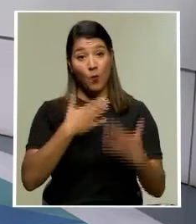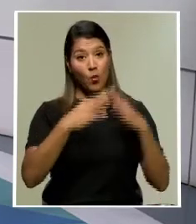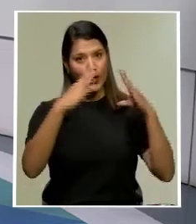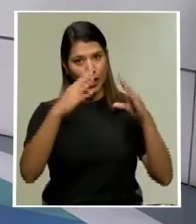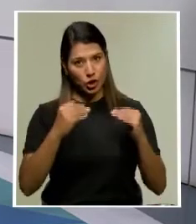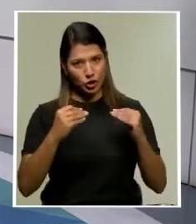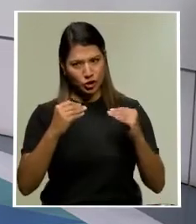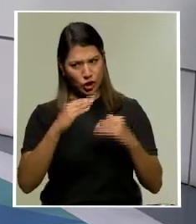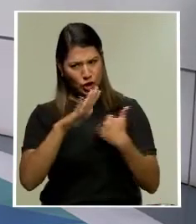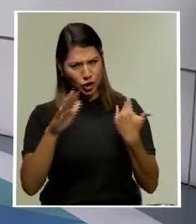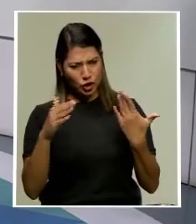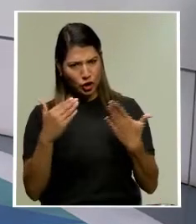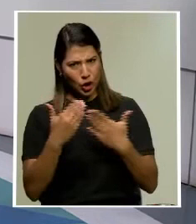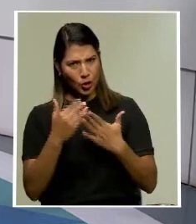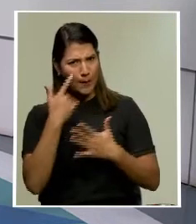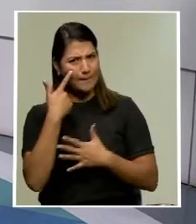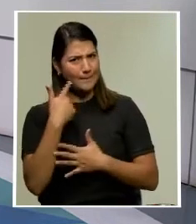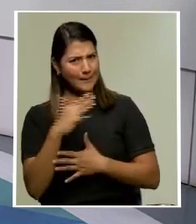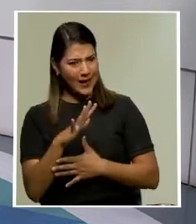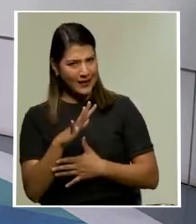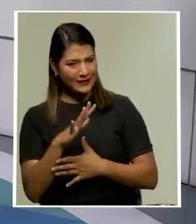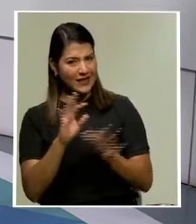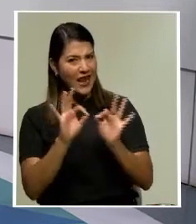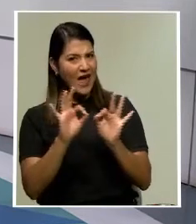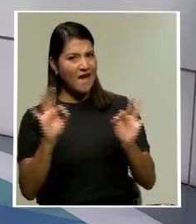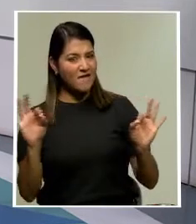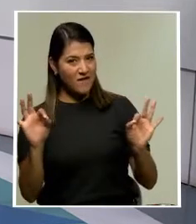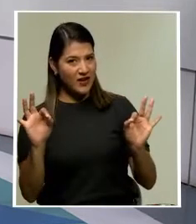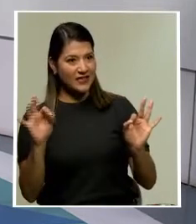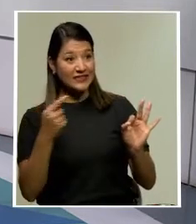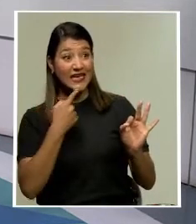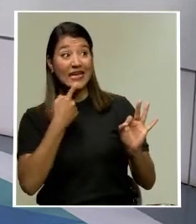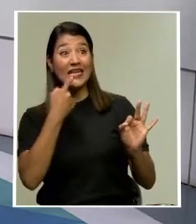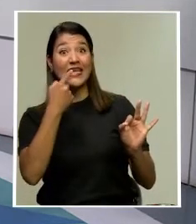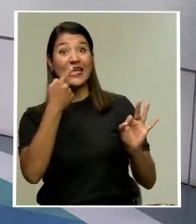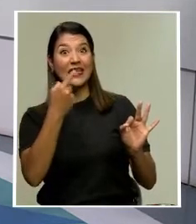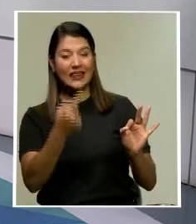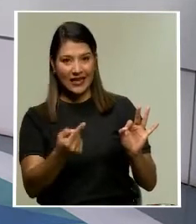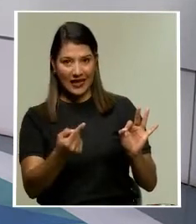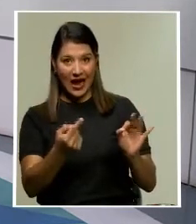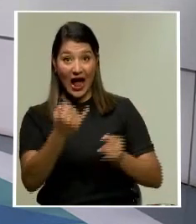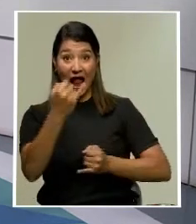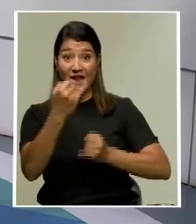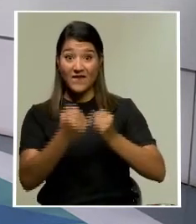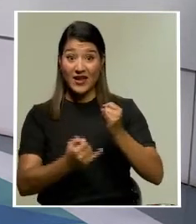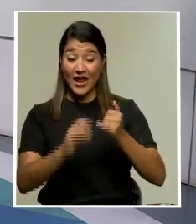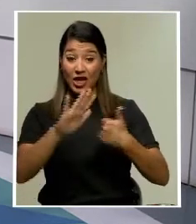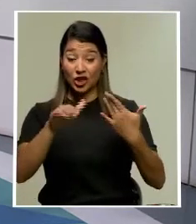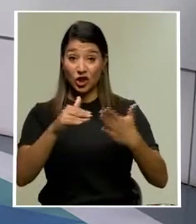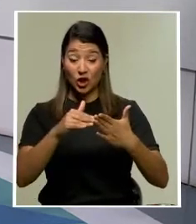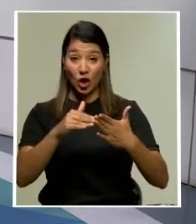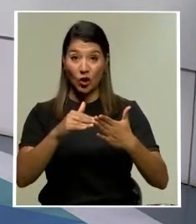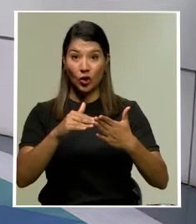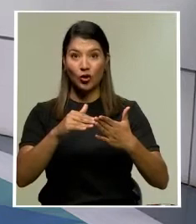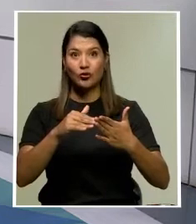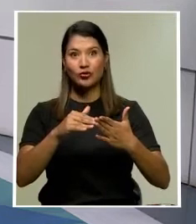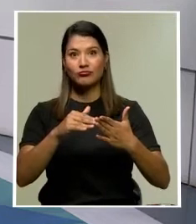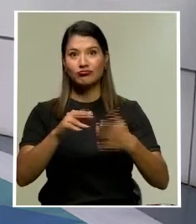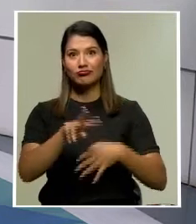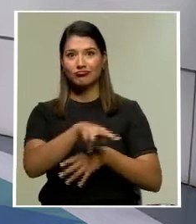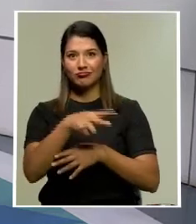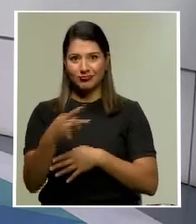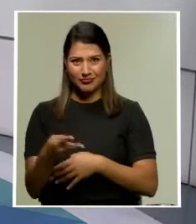hace sentir que el dicho popular salió el tiro por la culata. Es lo que estamos viendo en el